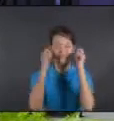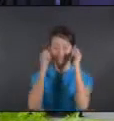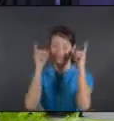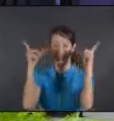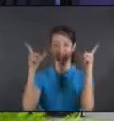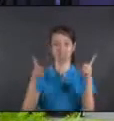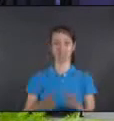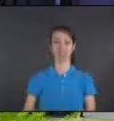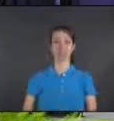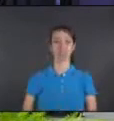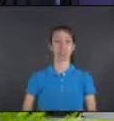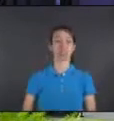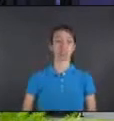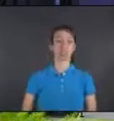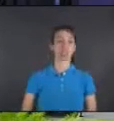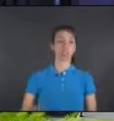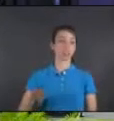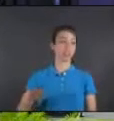En el fuego.